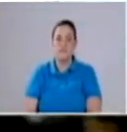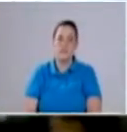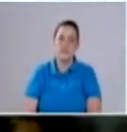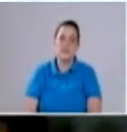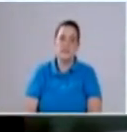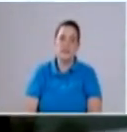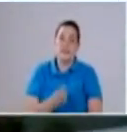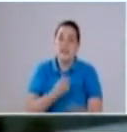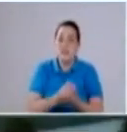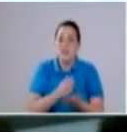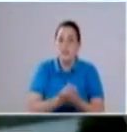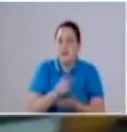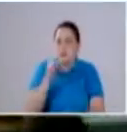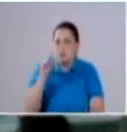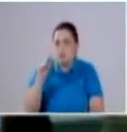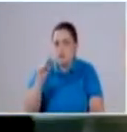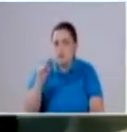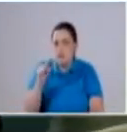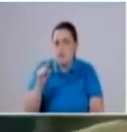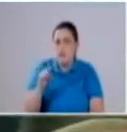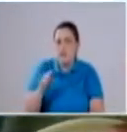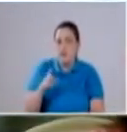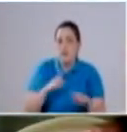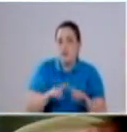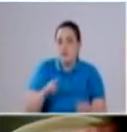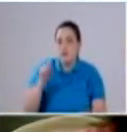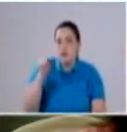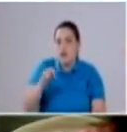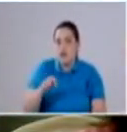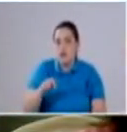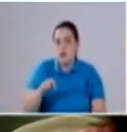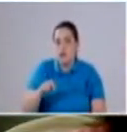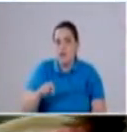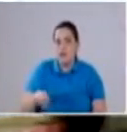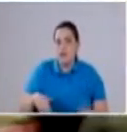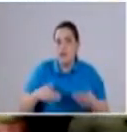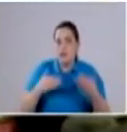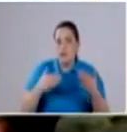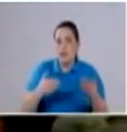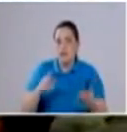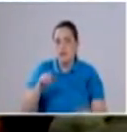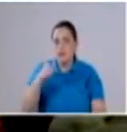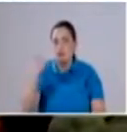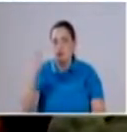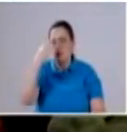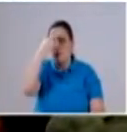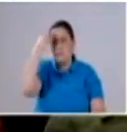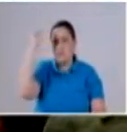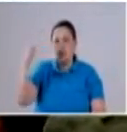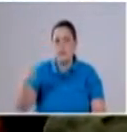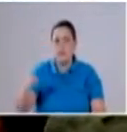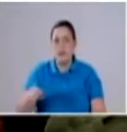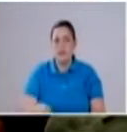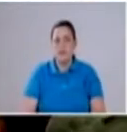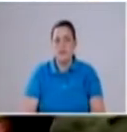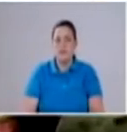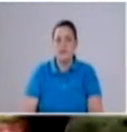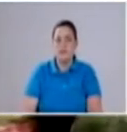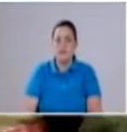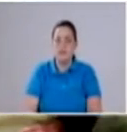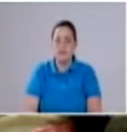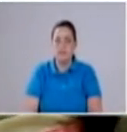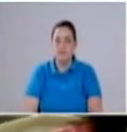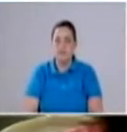Le pagan tanto, pero ahora le ofrecieron otro chance y se va porque estaba detrás del dinero y no necesariamente detrás de servirle al